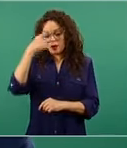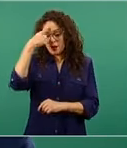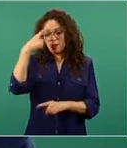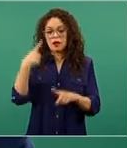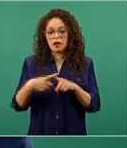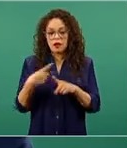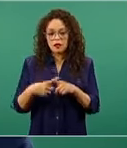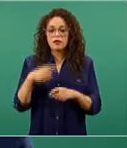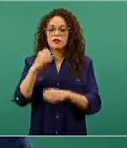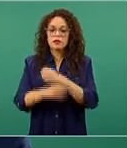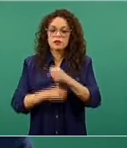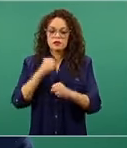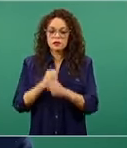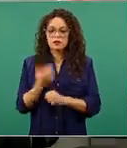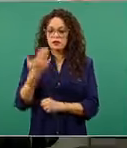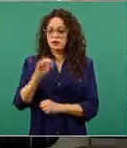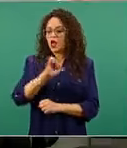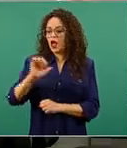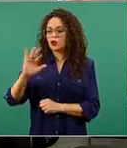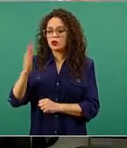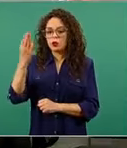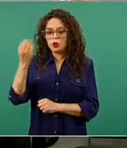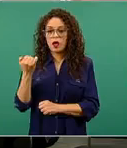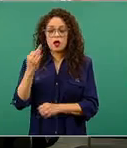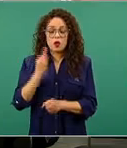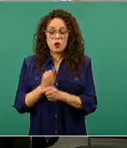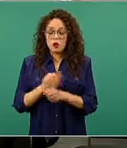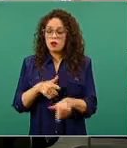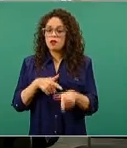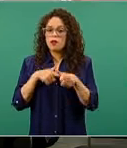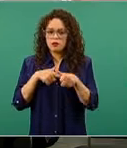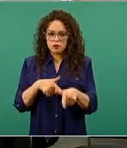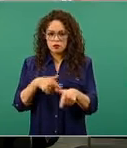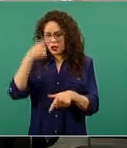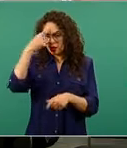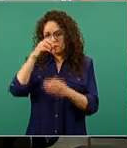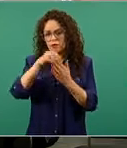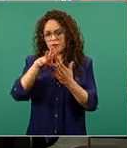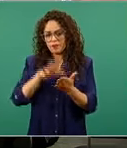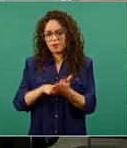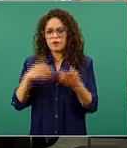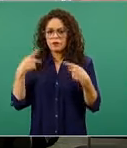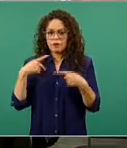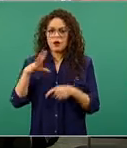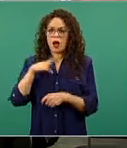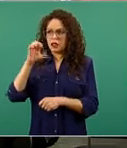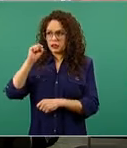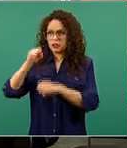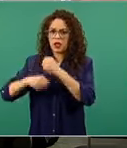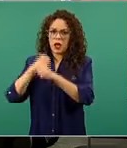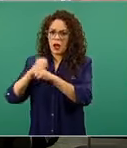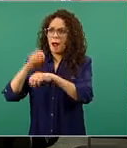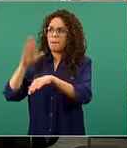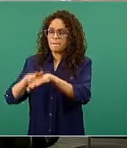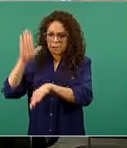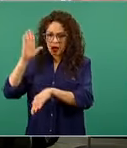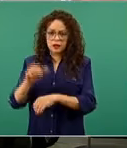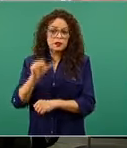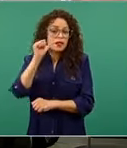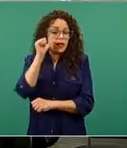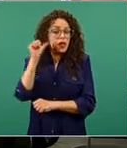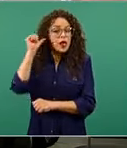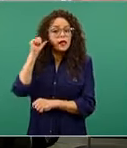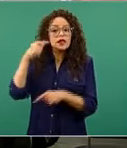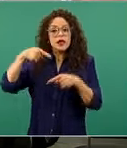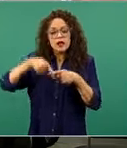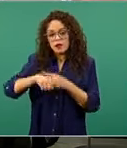entre 50 y 59 y sigue abierta para quienes tienen 60 y más, y la hemos abierto desde ayer